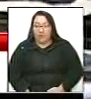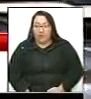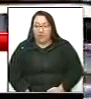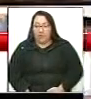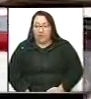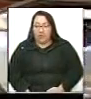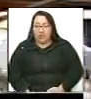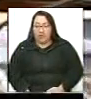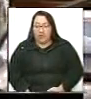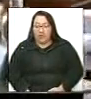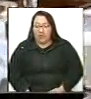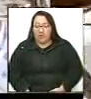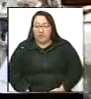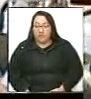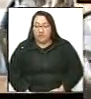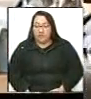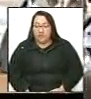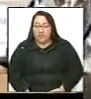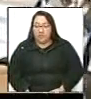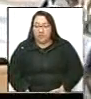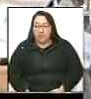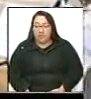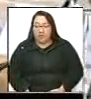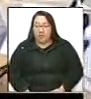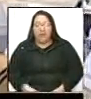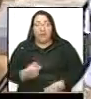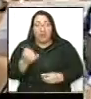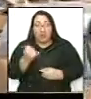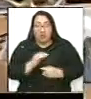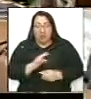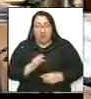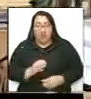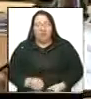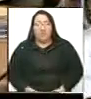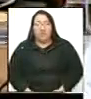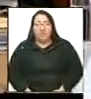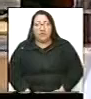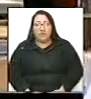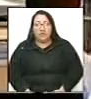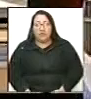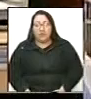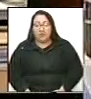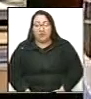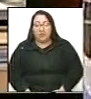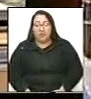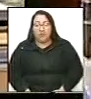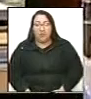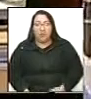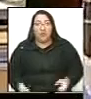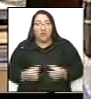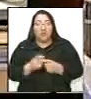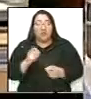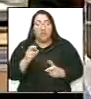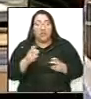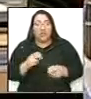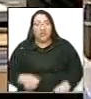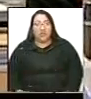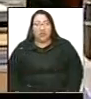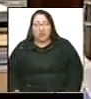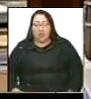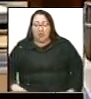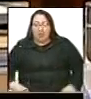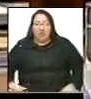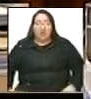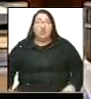pero congresista Cheput, continúe. Gracias. Para culminar, señor presidente, en relación a lo que ha dicho el congresista Lucho